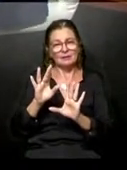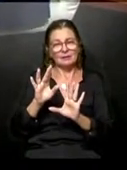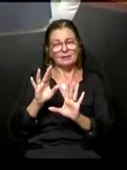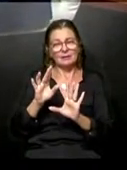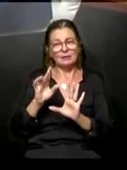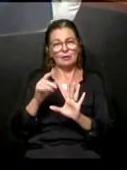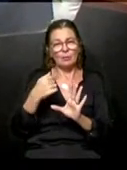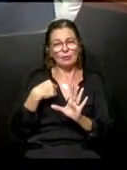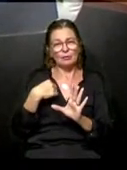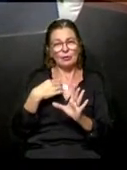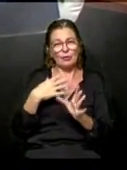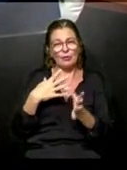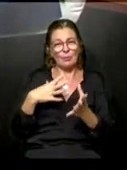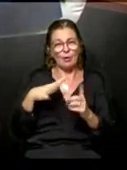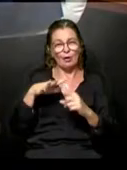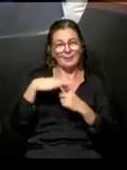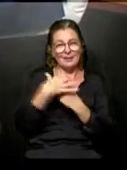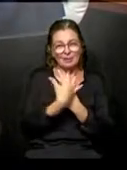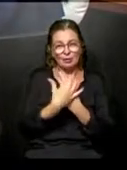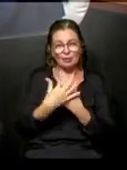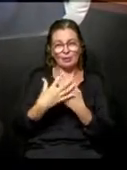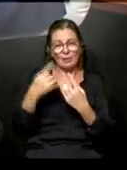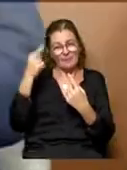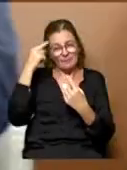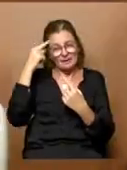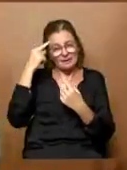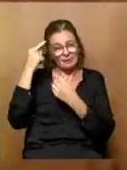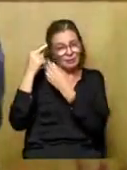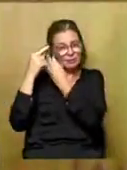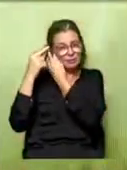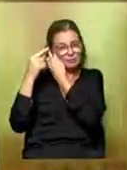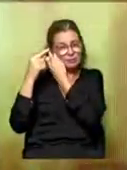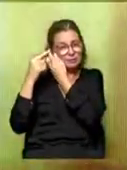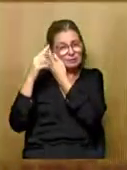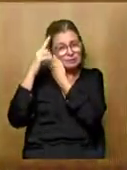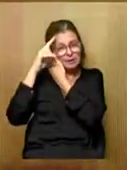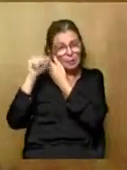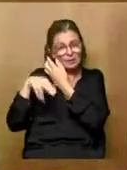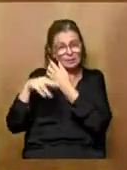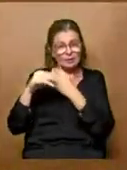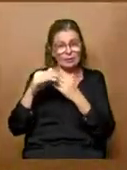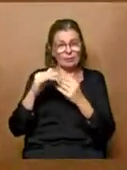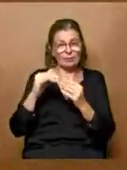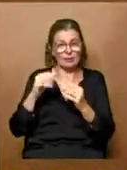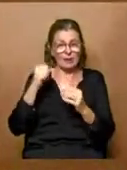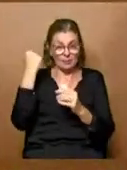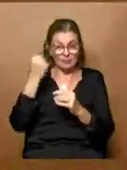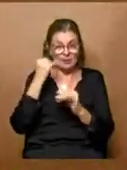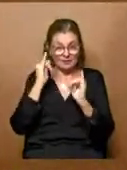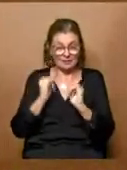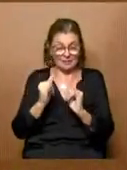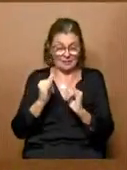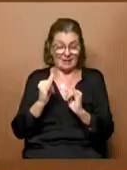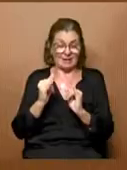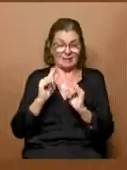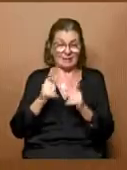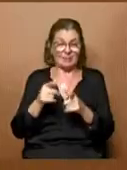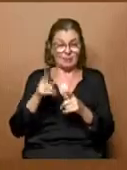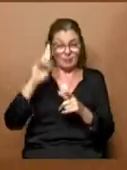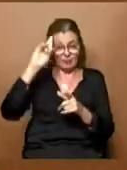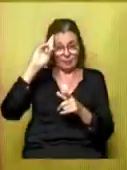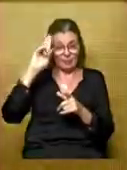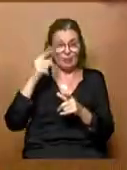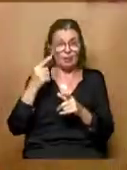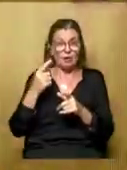me muevo, digamos, en la academia las opiniones son importantes y respetables, por supuesto, son todas muy válidas, pero lo que importa es la